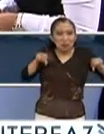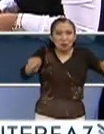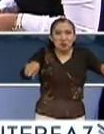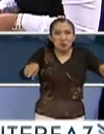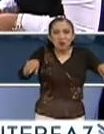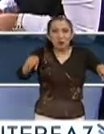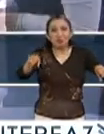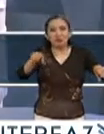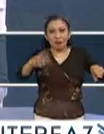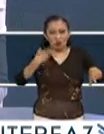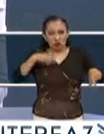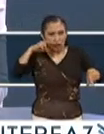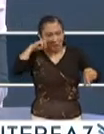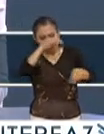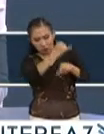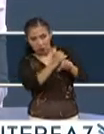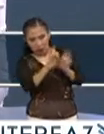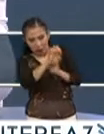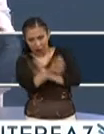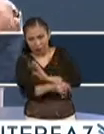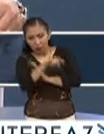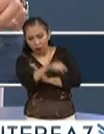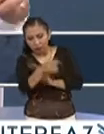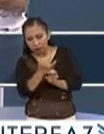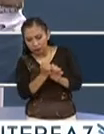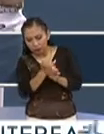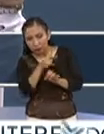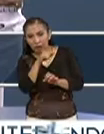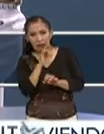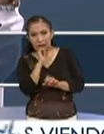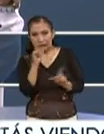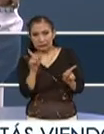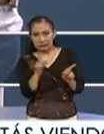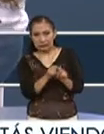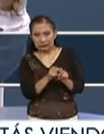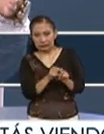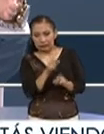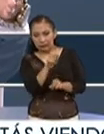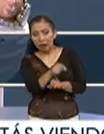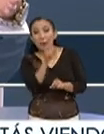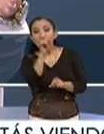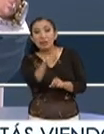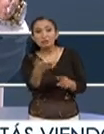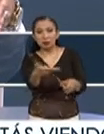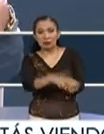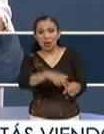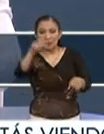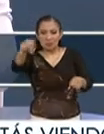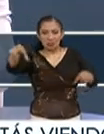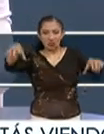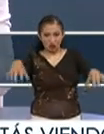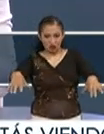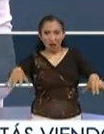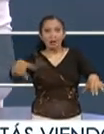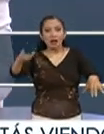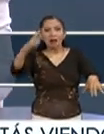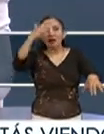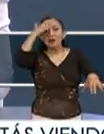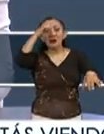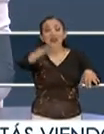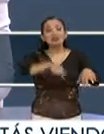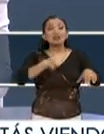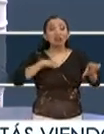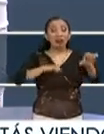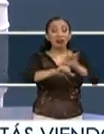nosotros retratamos en el trabajo, bueno, fue nada más, fue en el mismo hospital, pero recordemos que